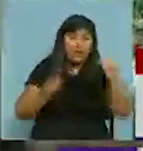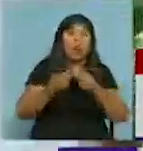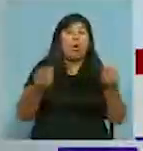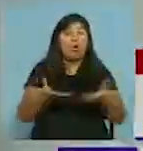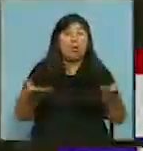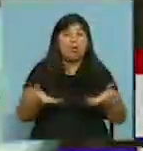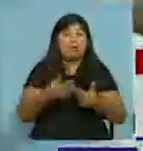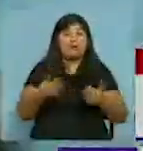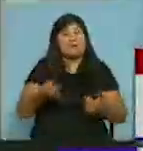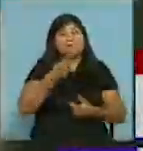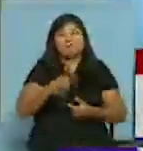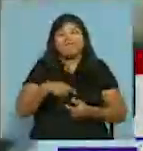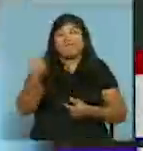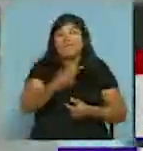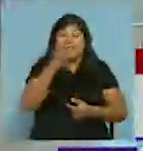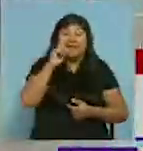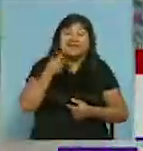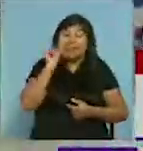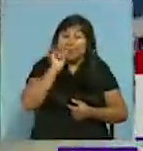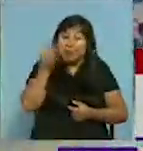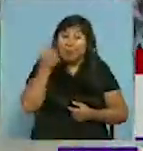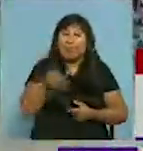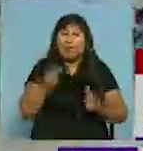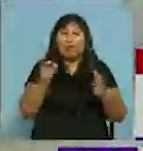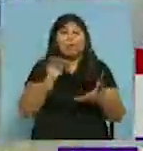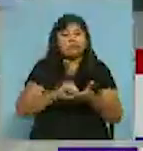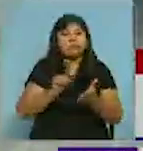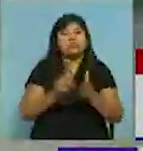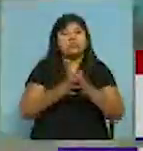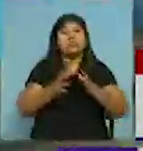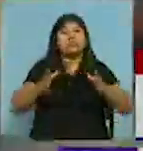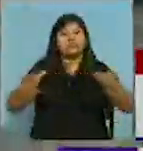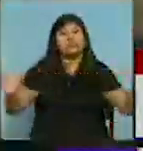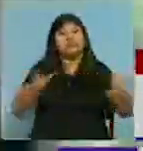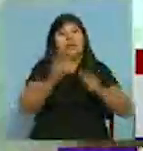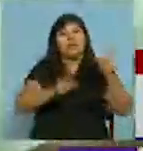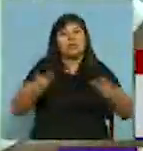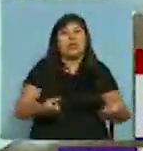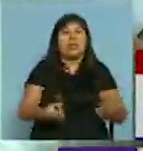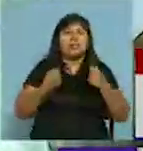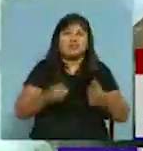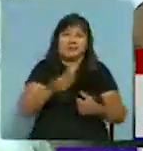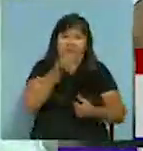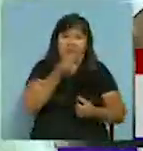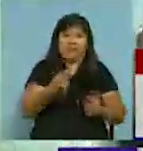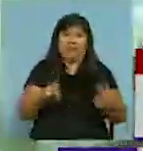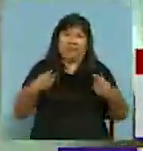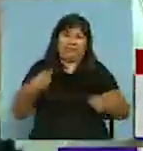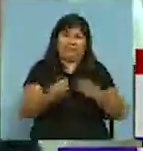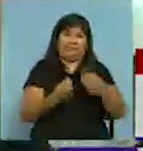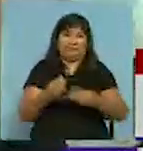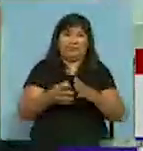que esta vez hay hay más gente que anda necesitando este apoyo y qué y